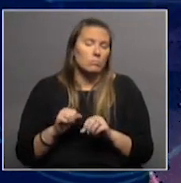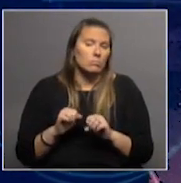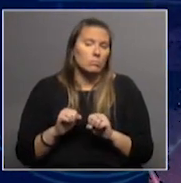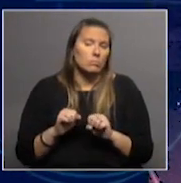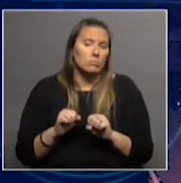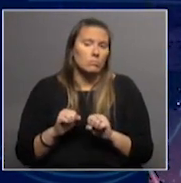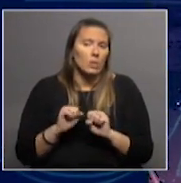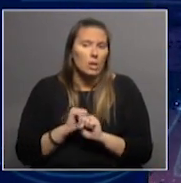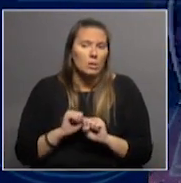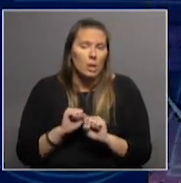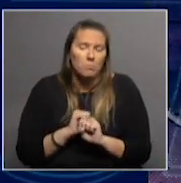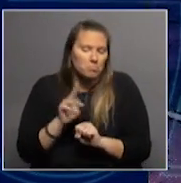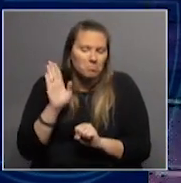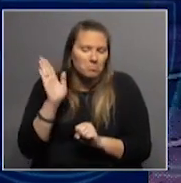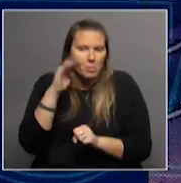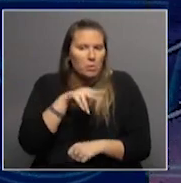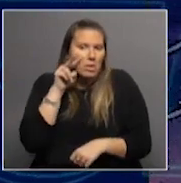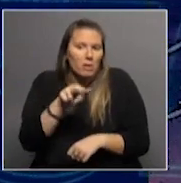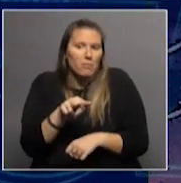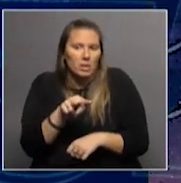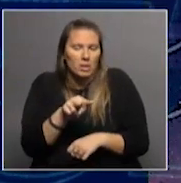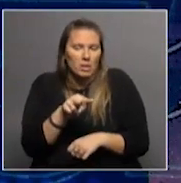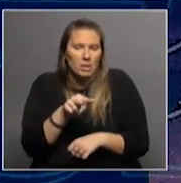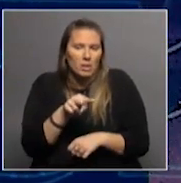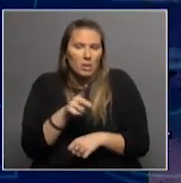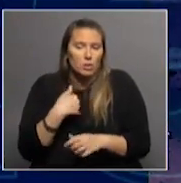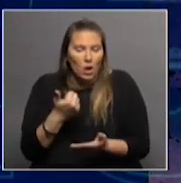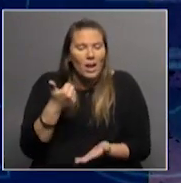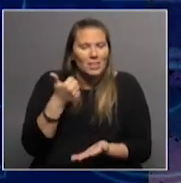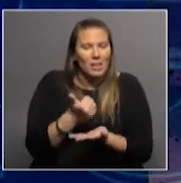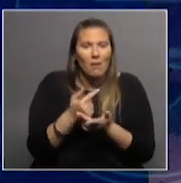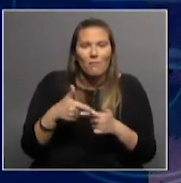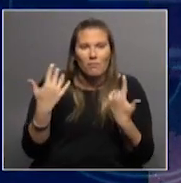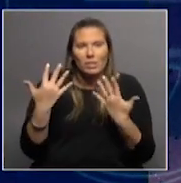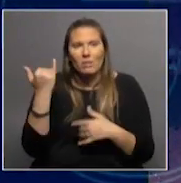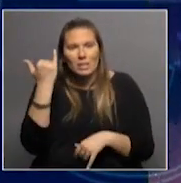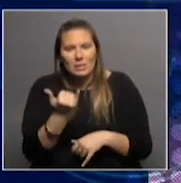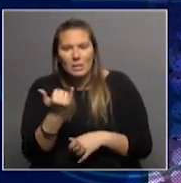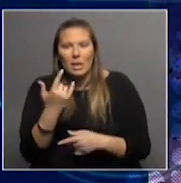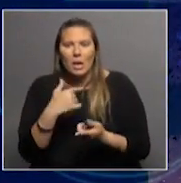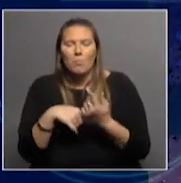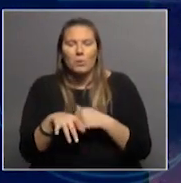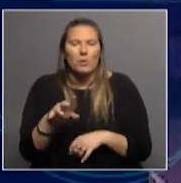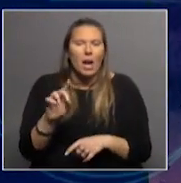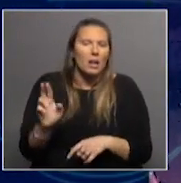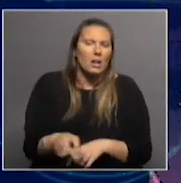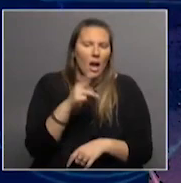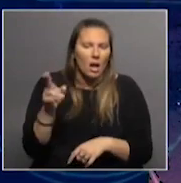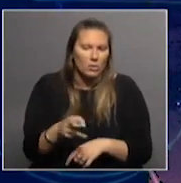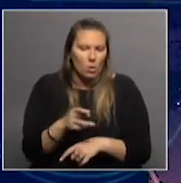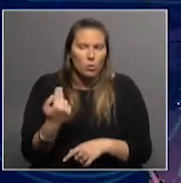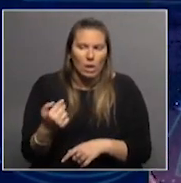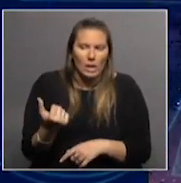de ver no porque digamos la excepción de que yo estuviese en un festival era la excepción que confirma la regla